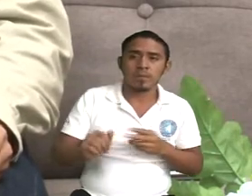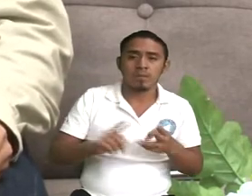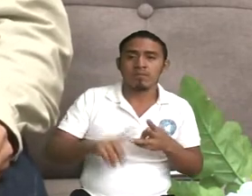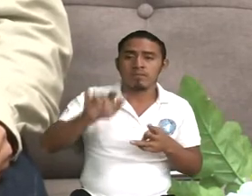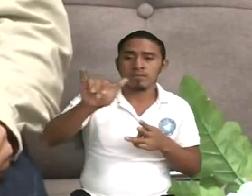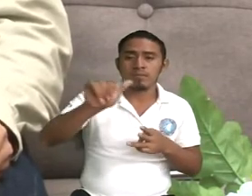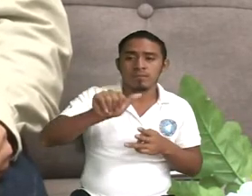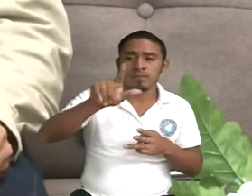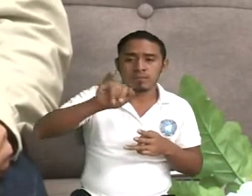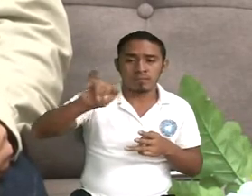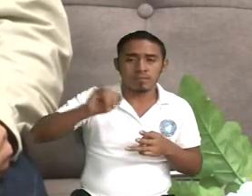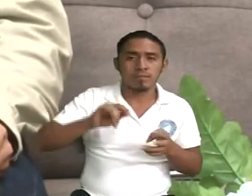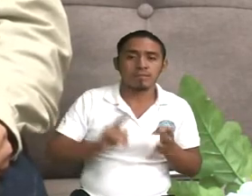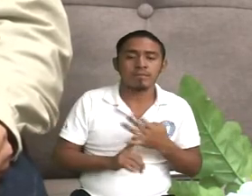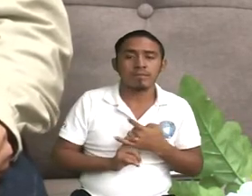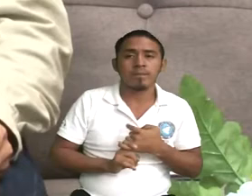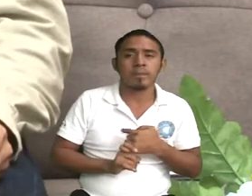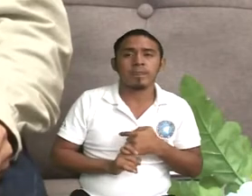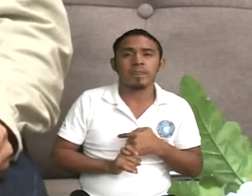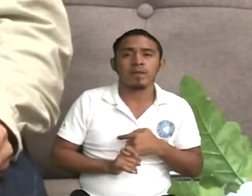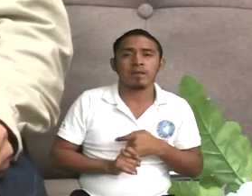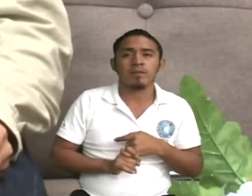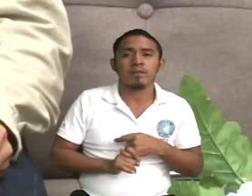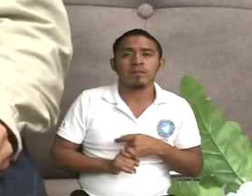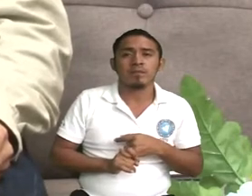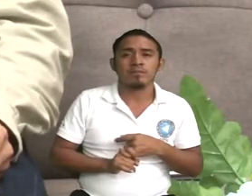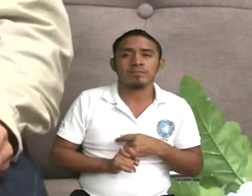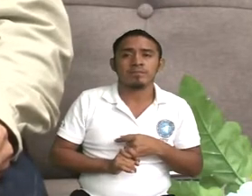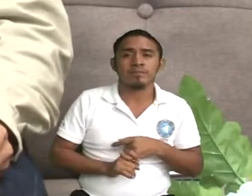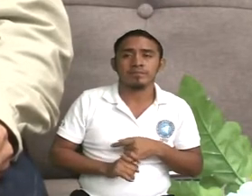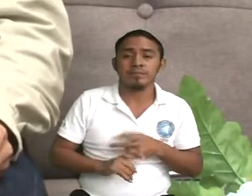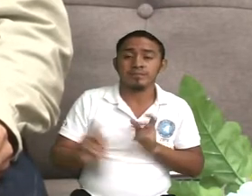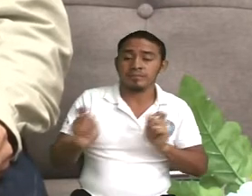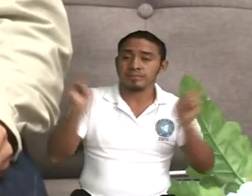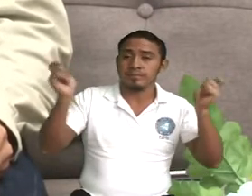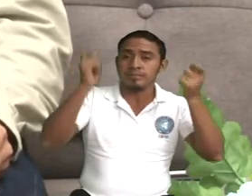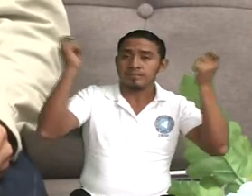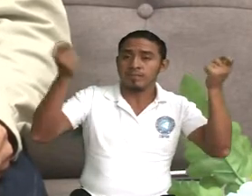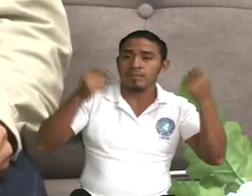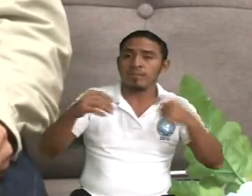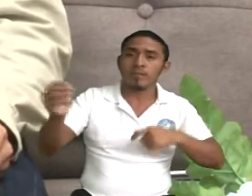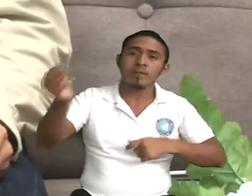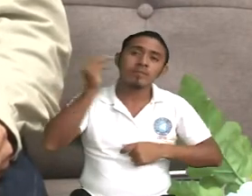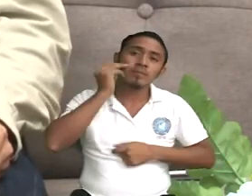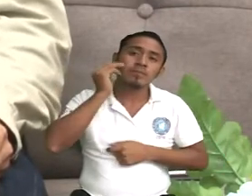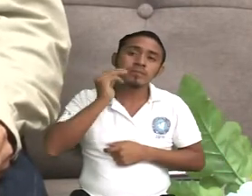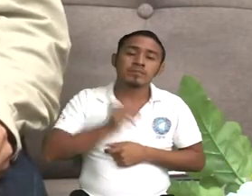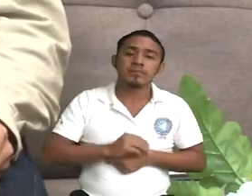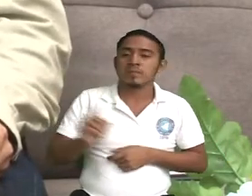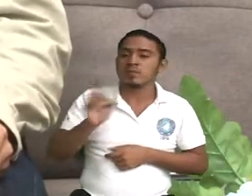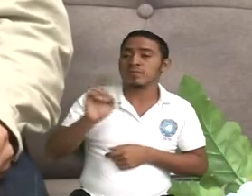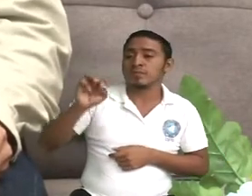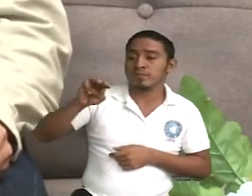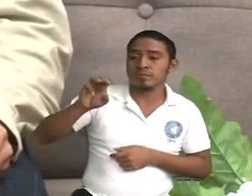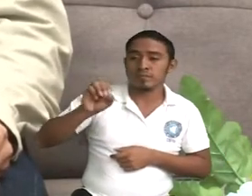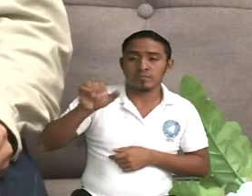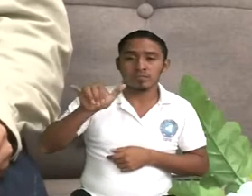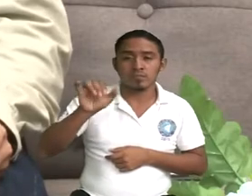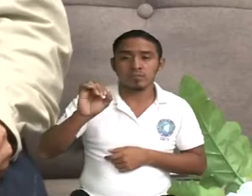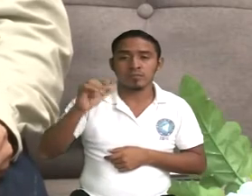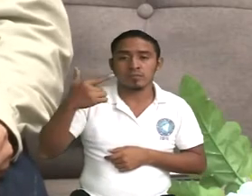Yalí, tenemos un festival de a la madre en Moyogalpa,